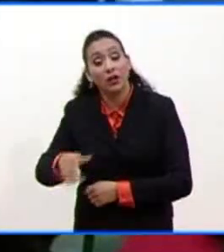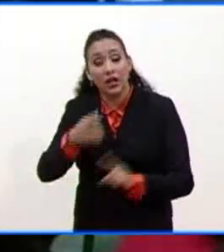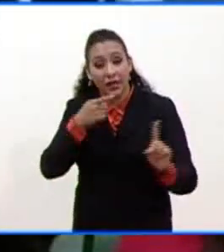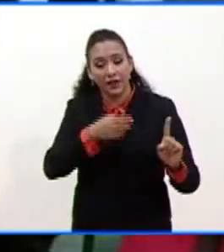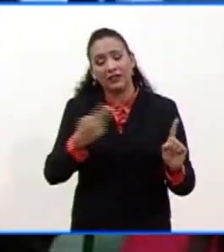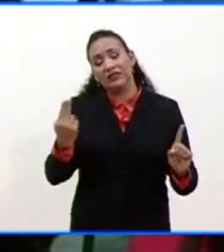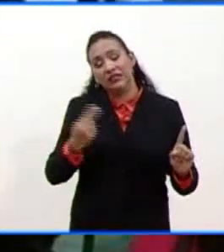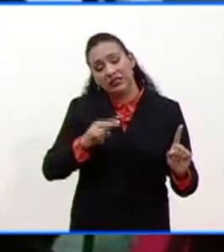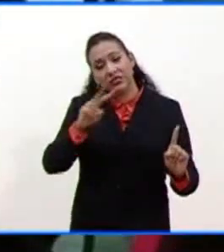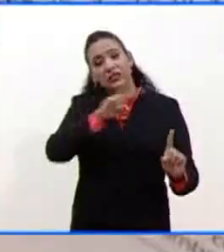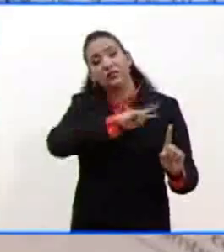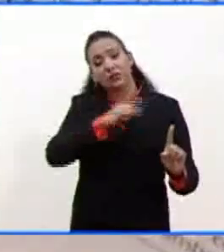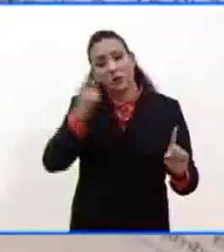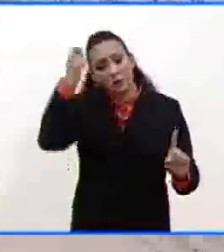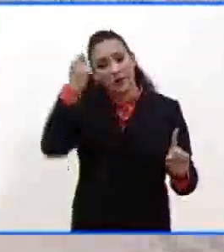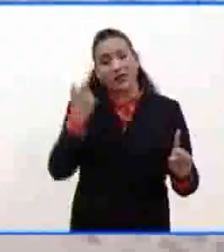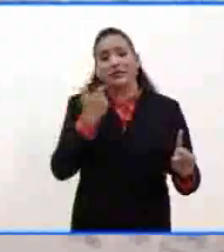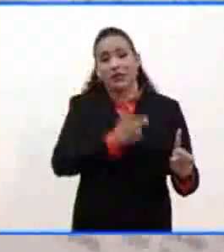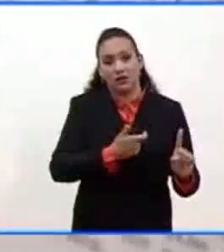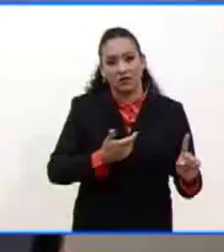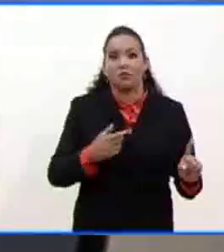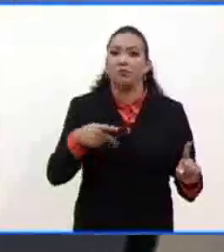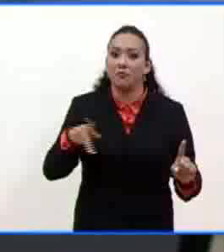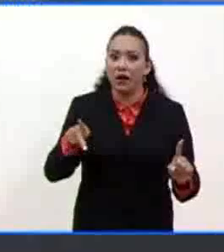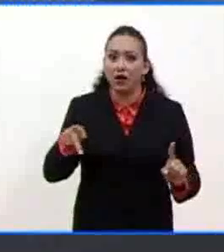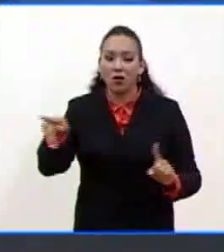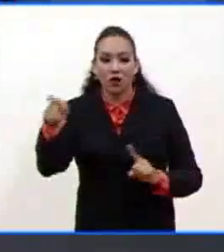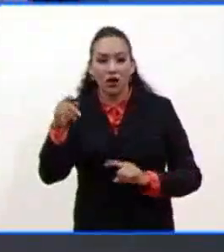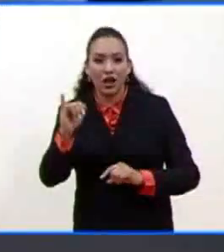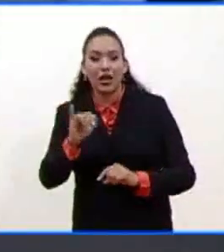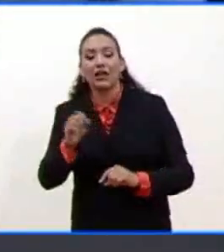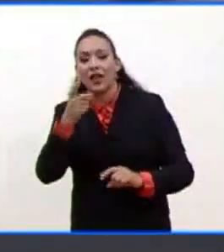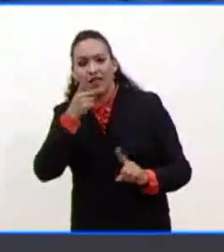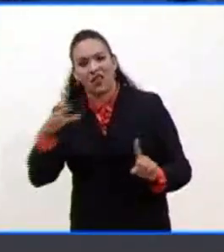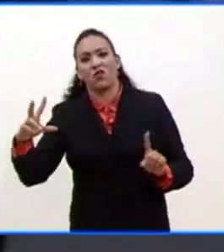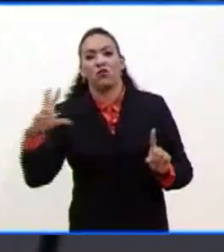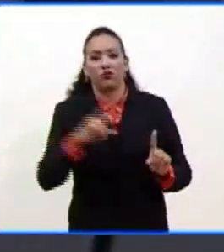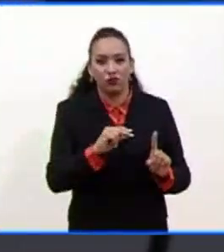por viudez al Seguro Social, beneficio que en principio